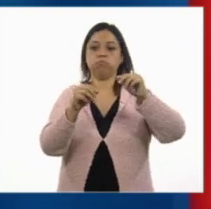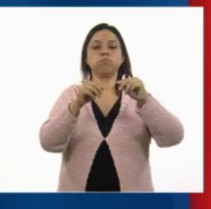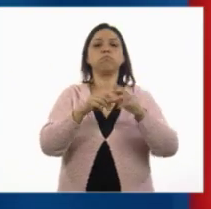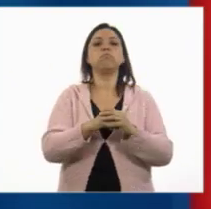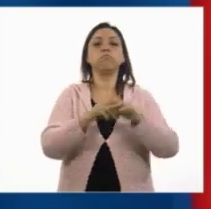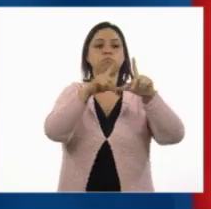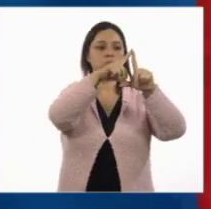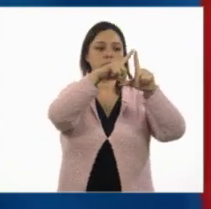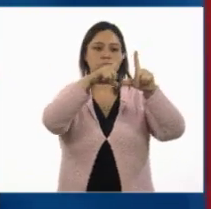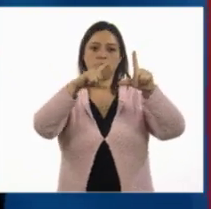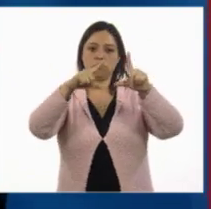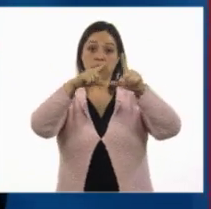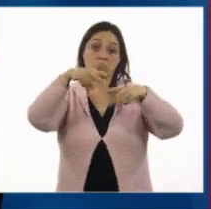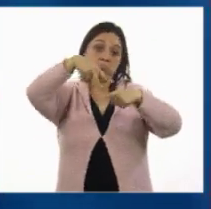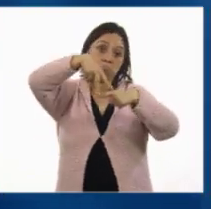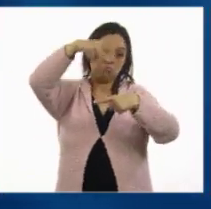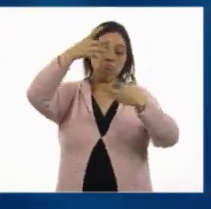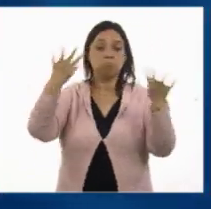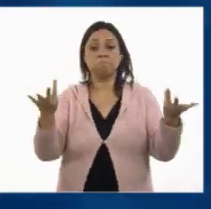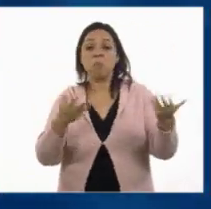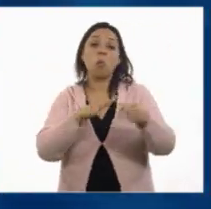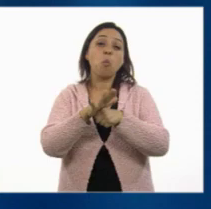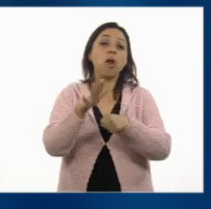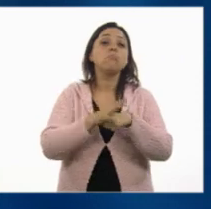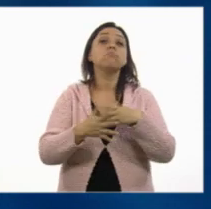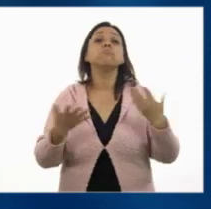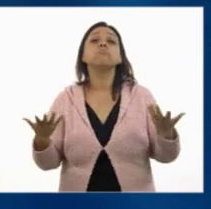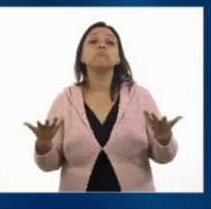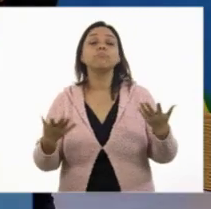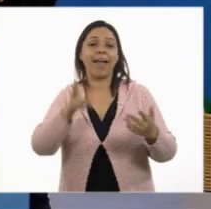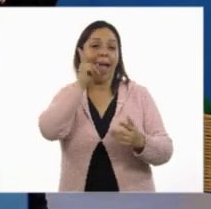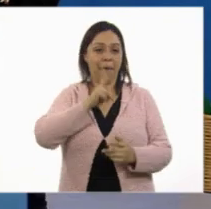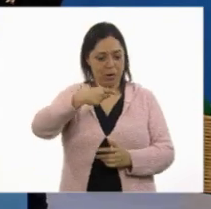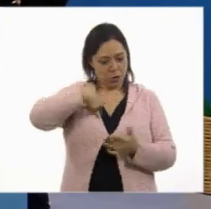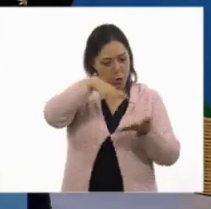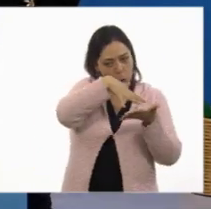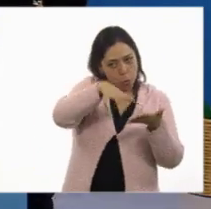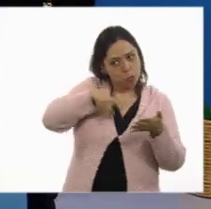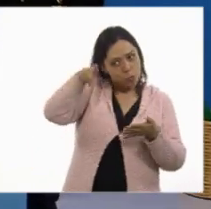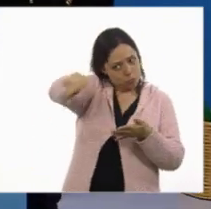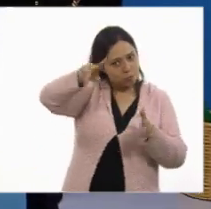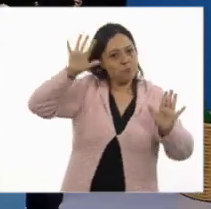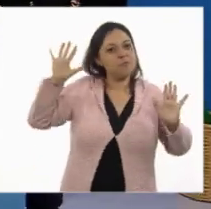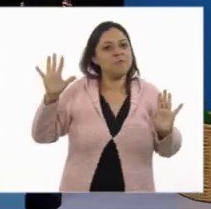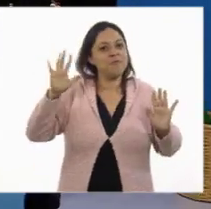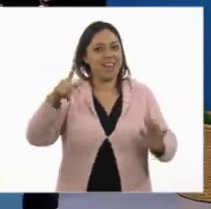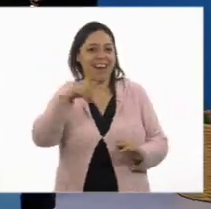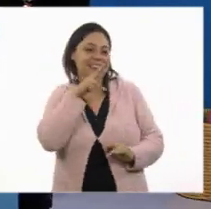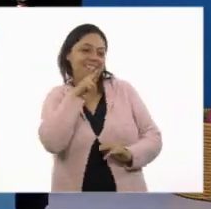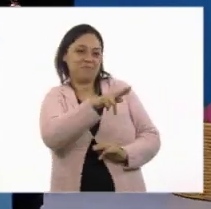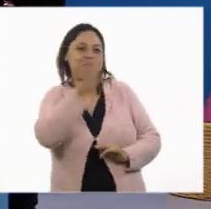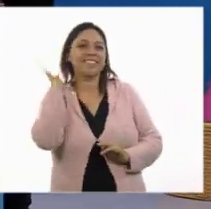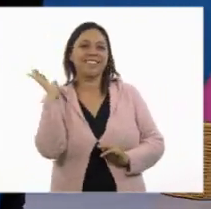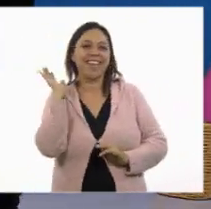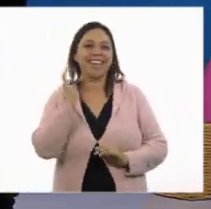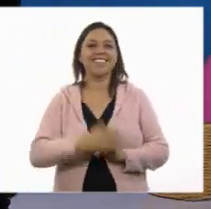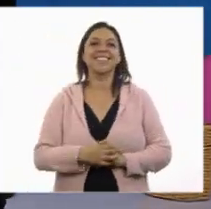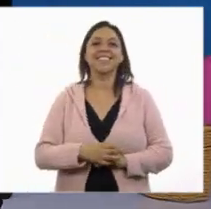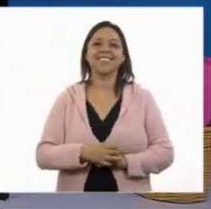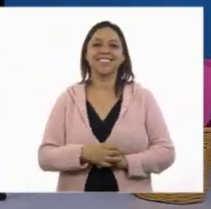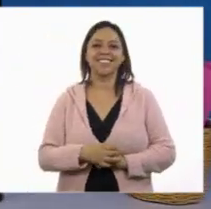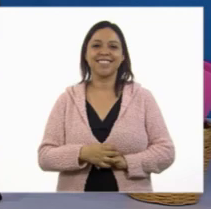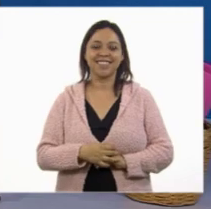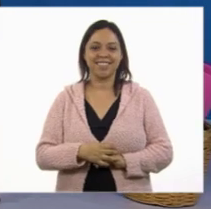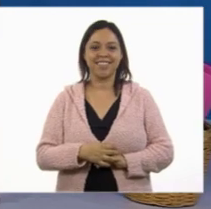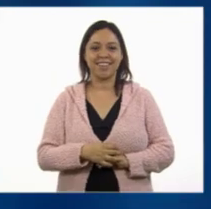¿Cuál sería? A ver, la voy pegando. A ver, yo la leí, usted dígame cuál es. Claro que sí. Pues